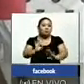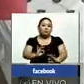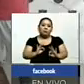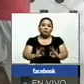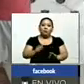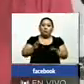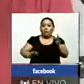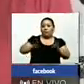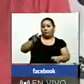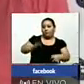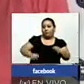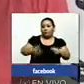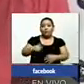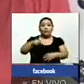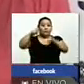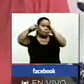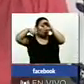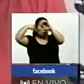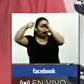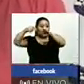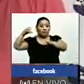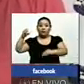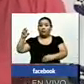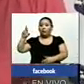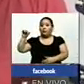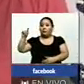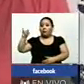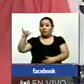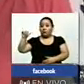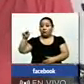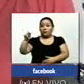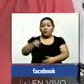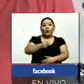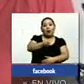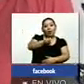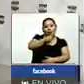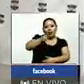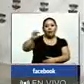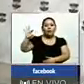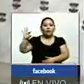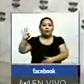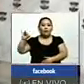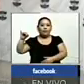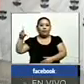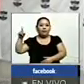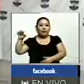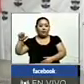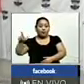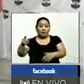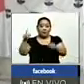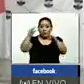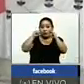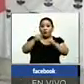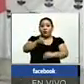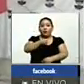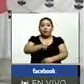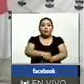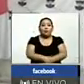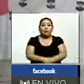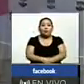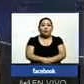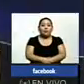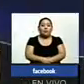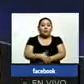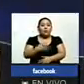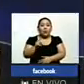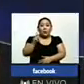proceso judicial. Con imágenes de Cristian Jiménez, Fidel Hernández, Noticiero TVM.